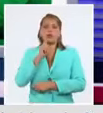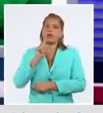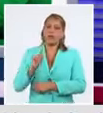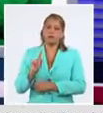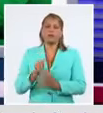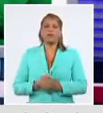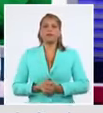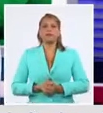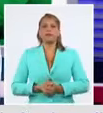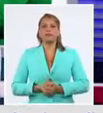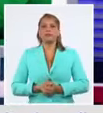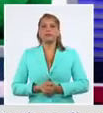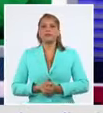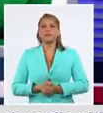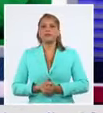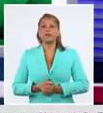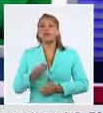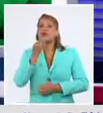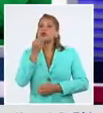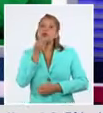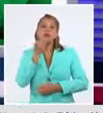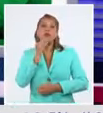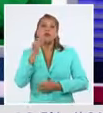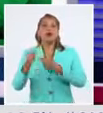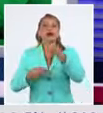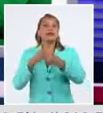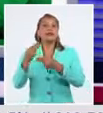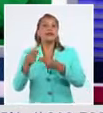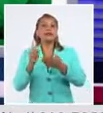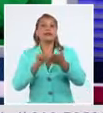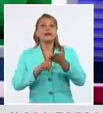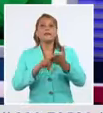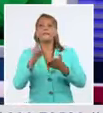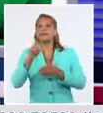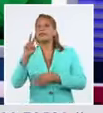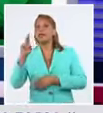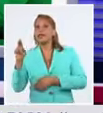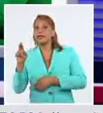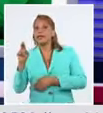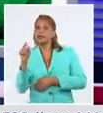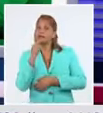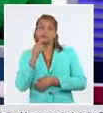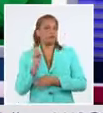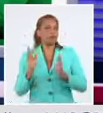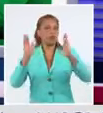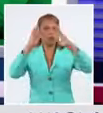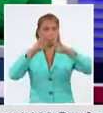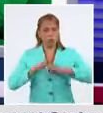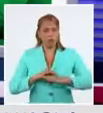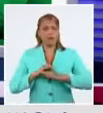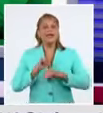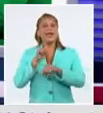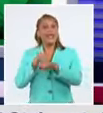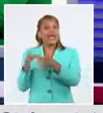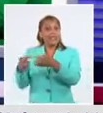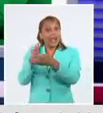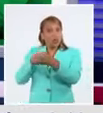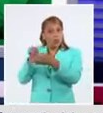causa no se pudo realizar el PCR. Sin PCR. En